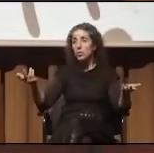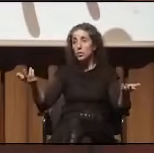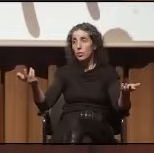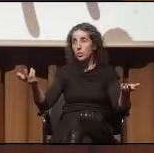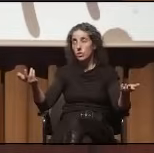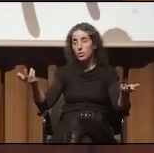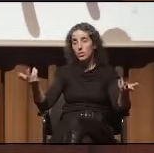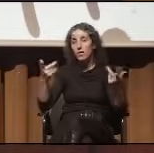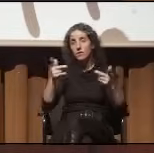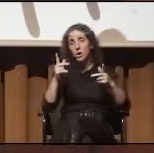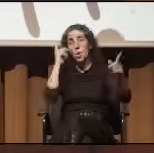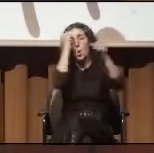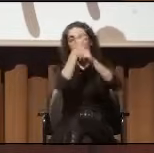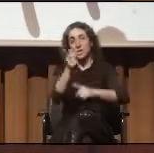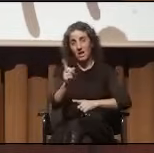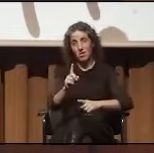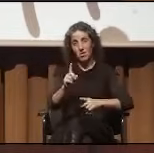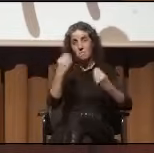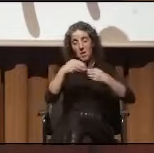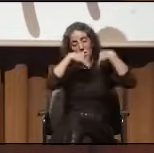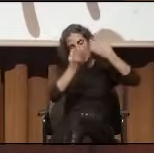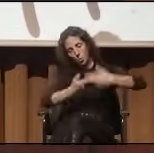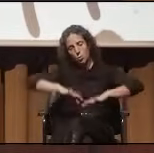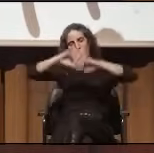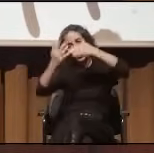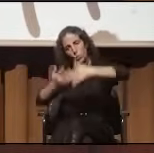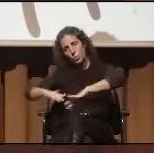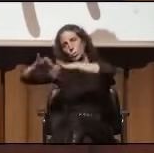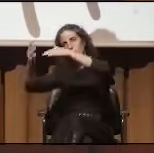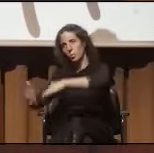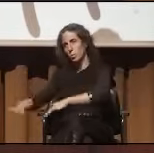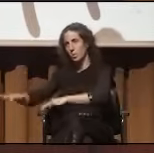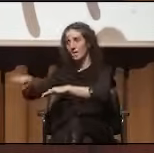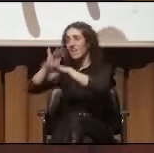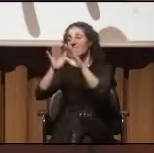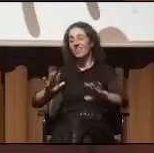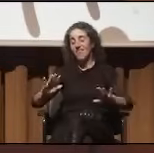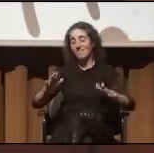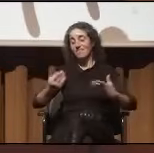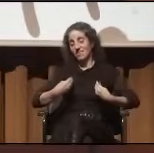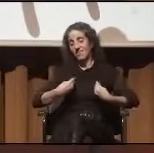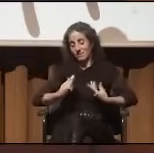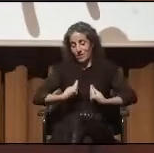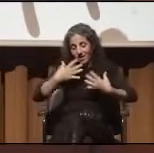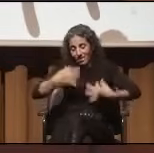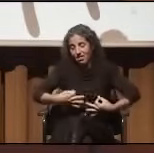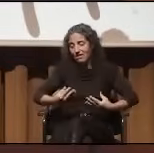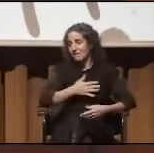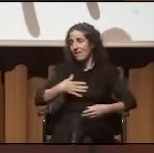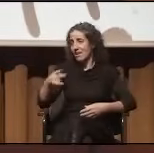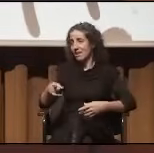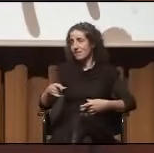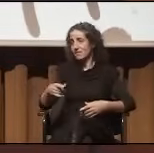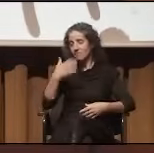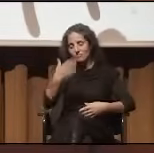creías. Porque tú querías llevar la vida por donde tú querías. Pero ¿quién eres tú para saber dónde hay que ir? Humildad,